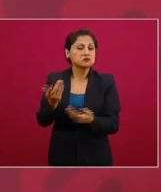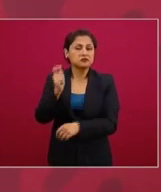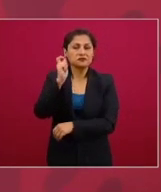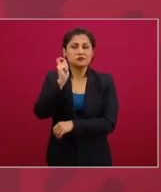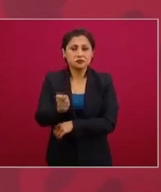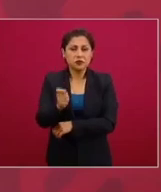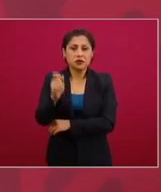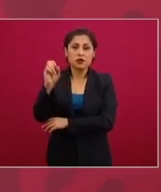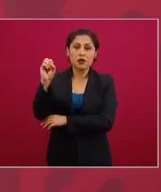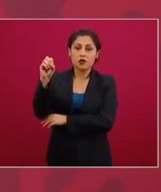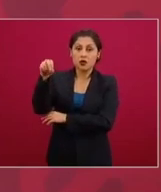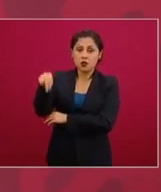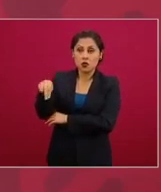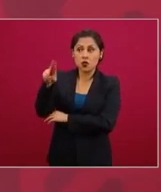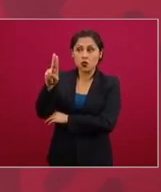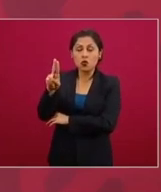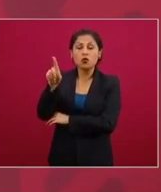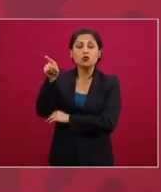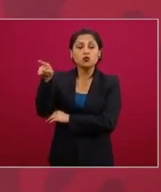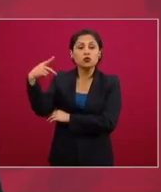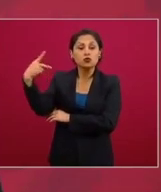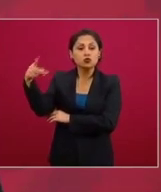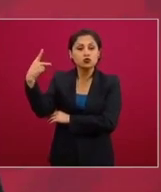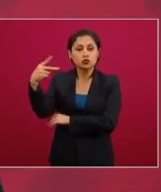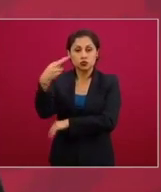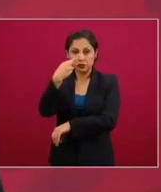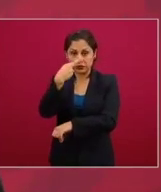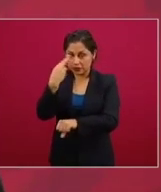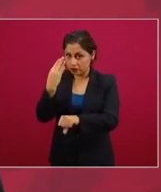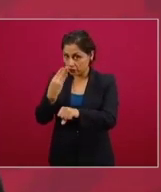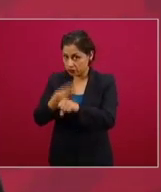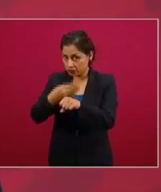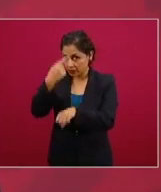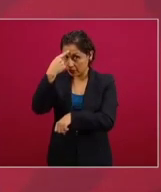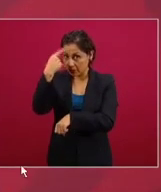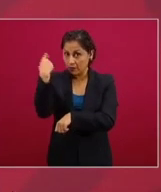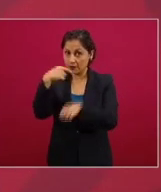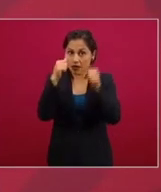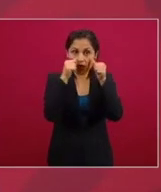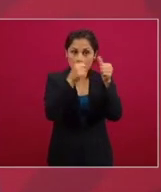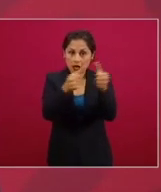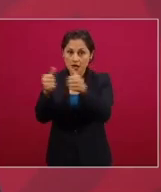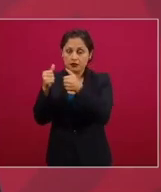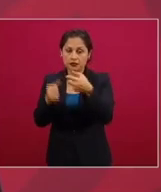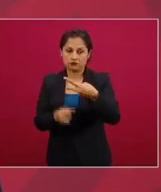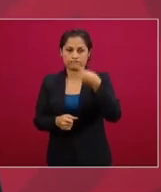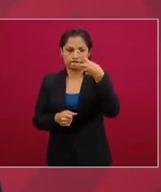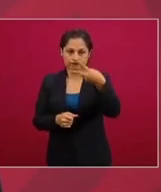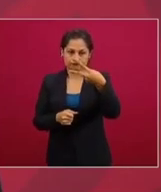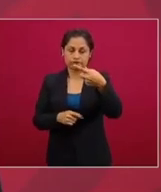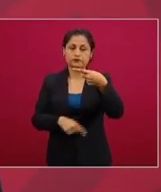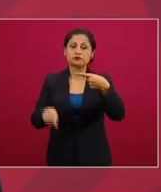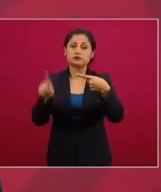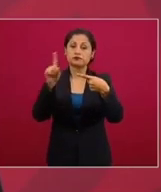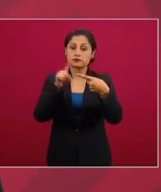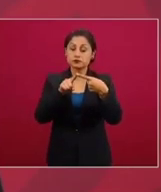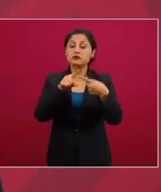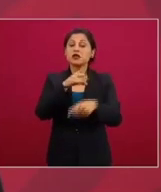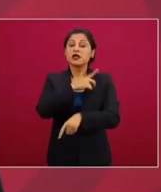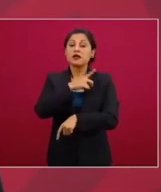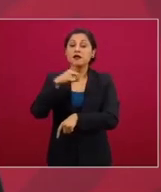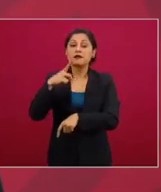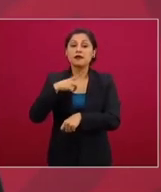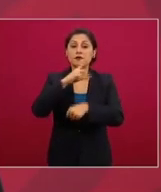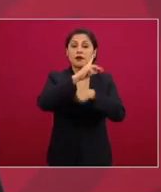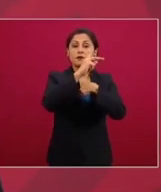Organización de las Naciones Unidas debe participar e intervenir para dos objetivos: garantizar que todos los países